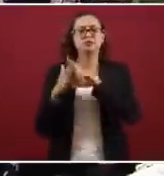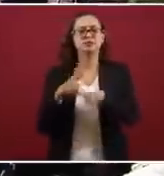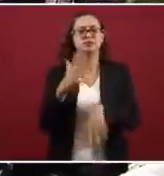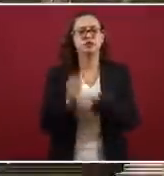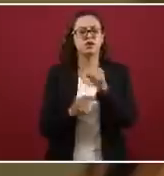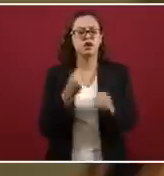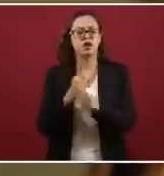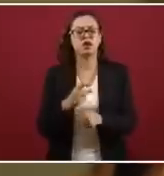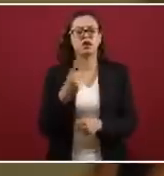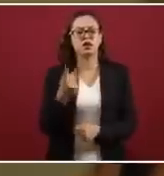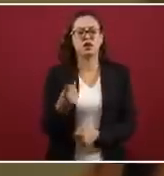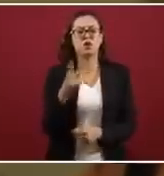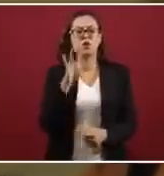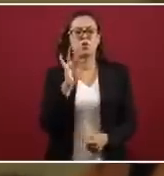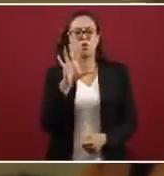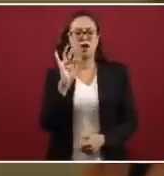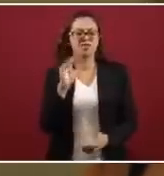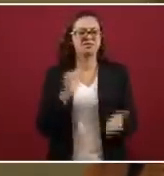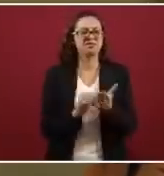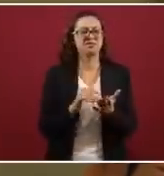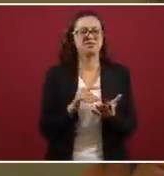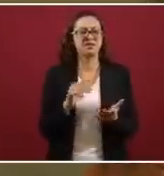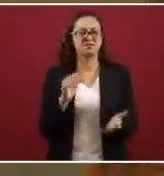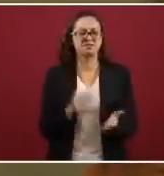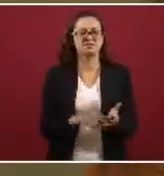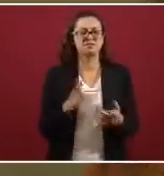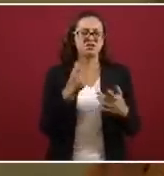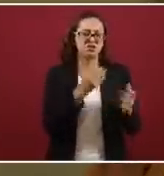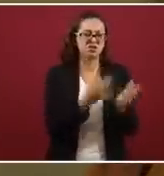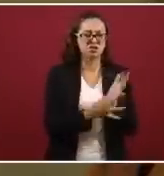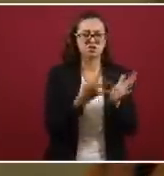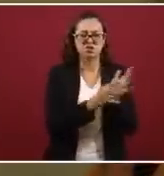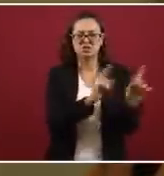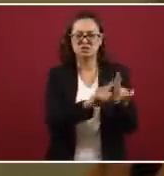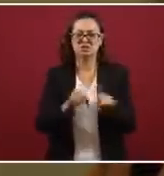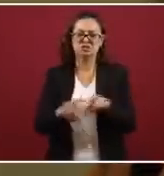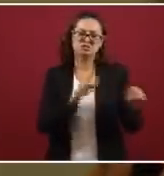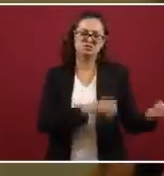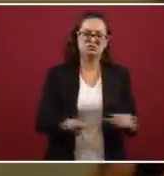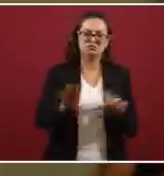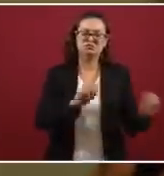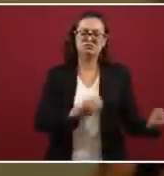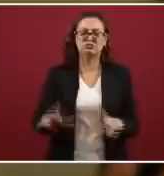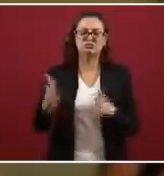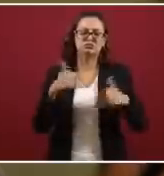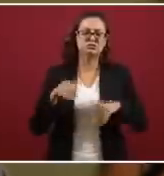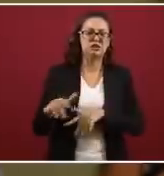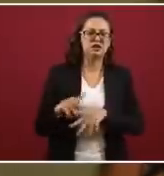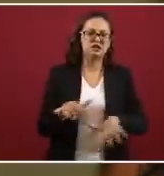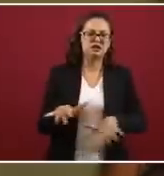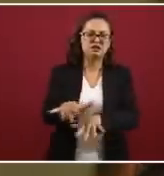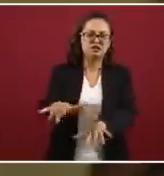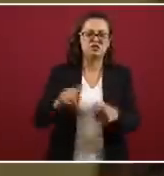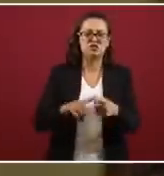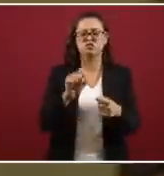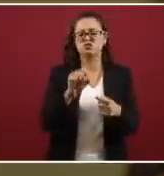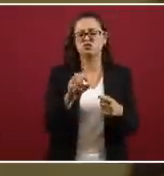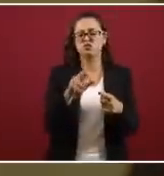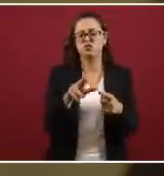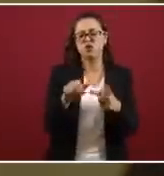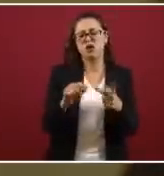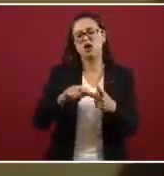del derrame de 40 millones de tóxicos sobre el río Sonora y Bacanuchi. El 4 de julio usted prometió que